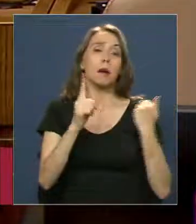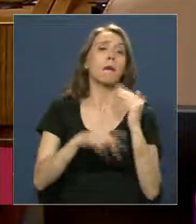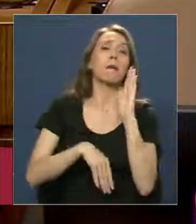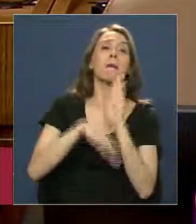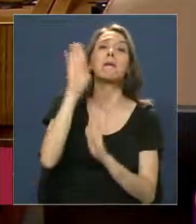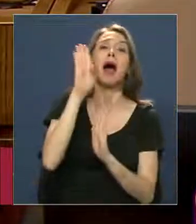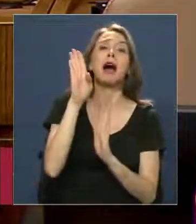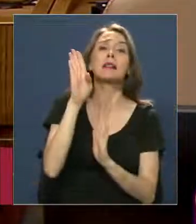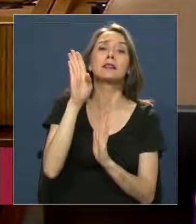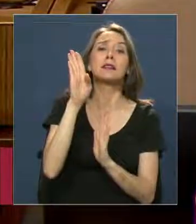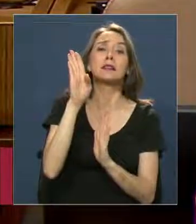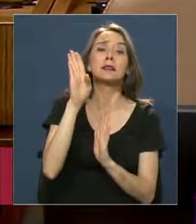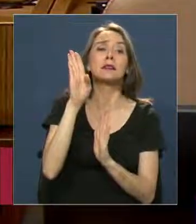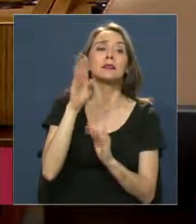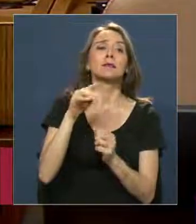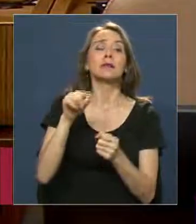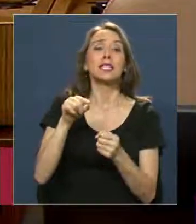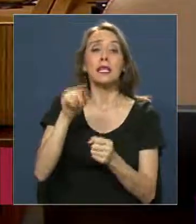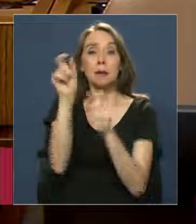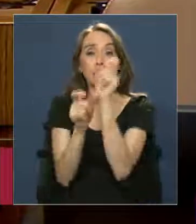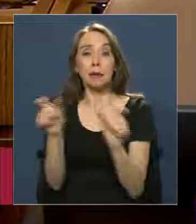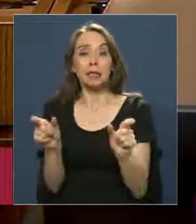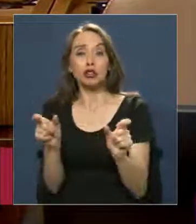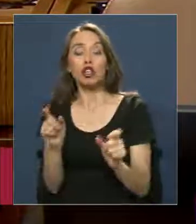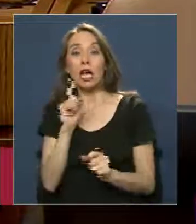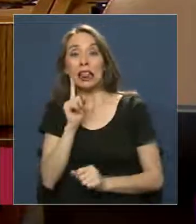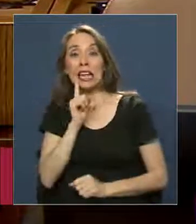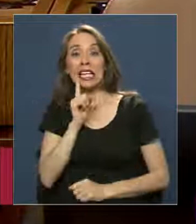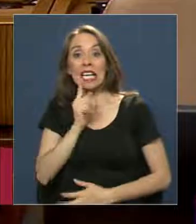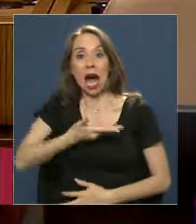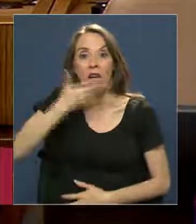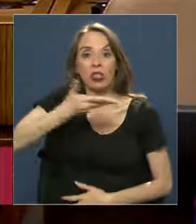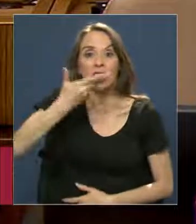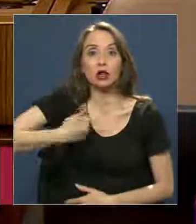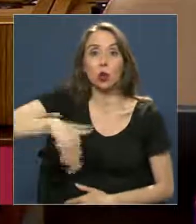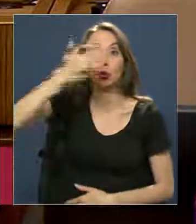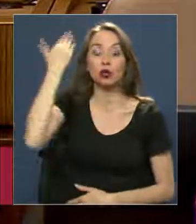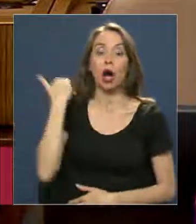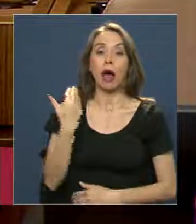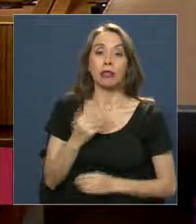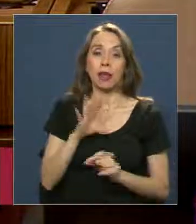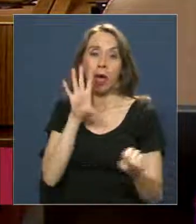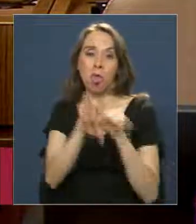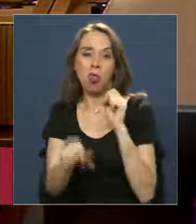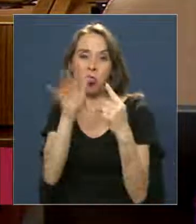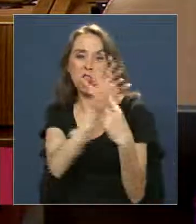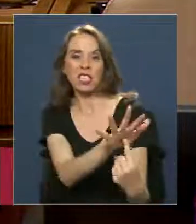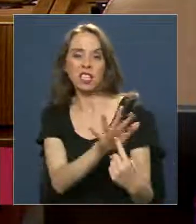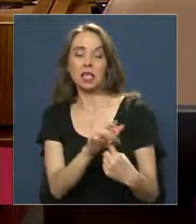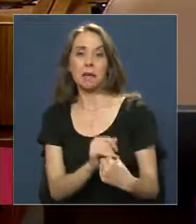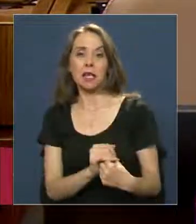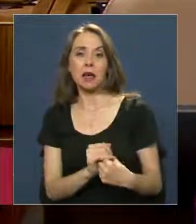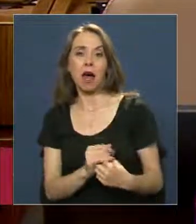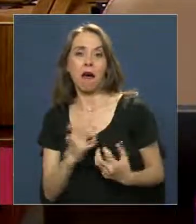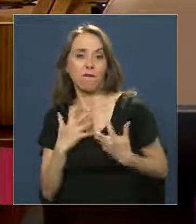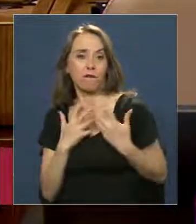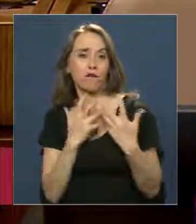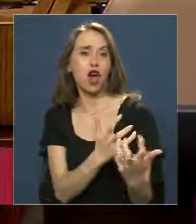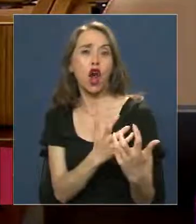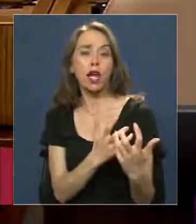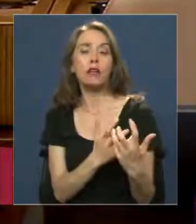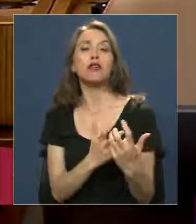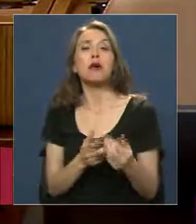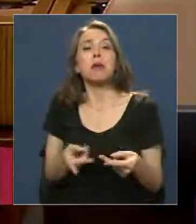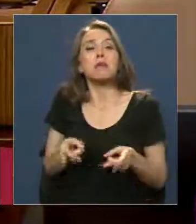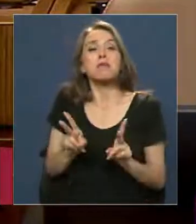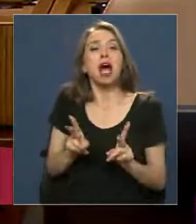mayoría en contexto que estos discursos discriminatorios y violentos fueron naturalizados. Muchos